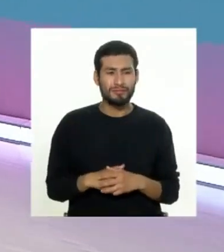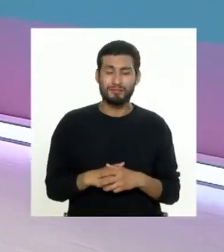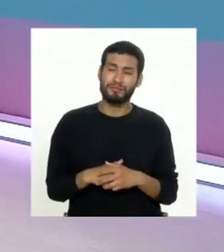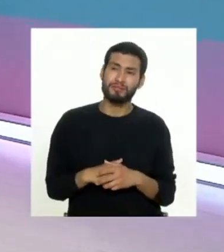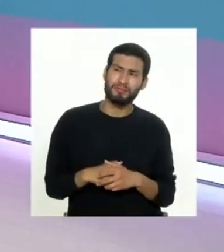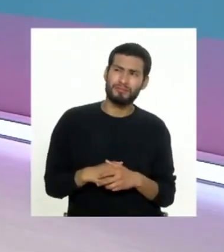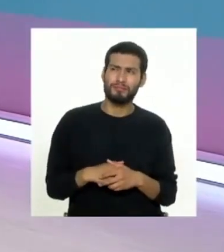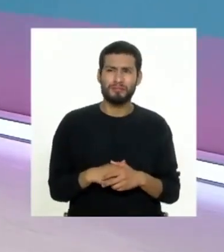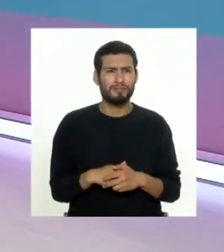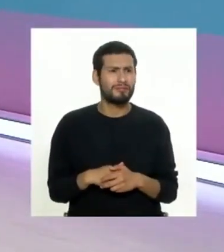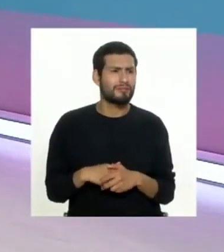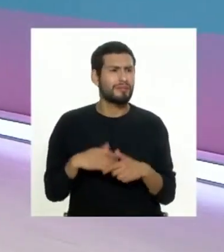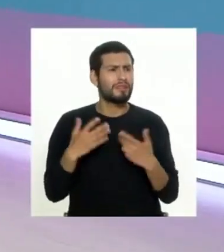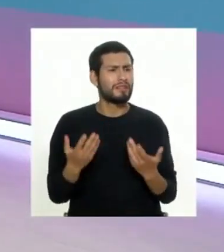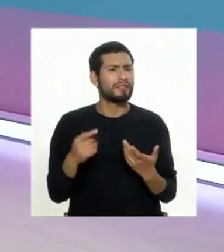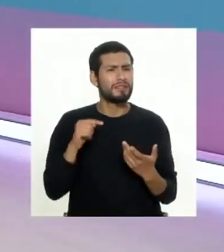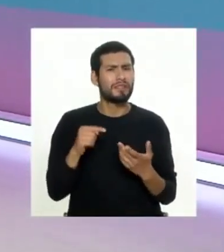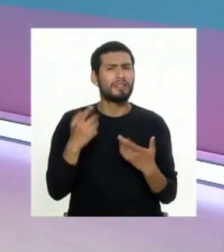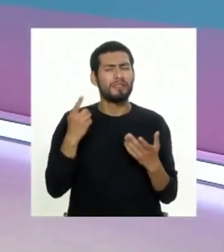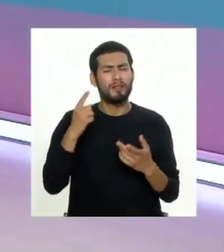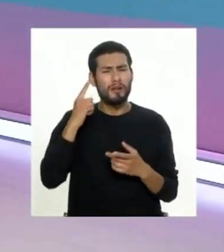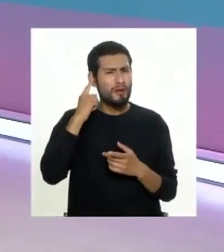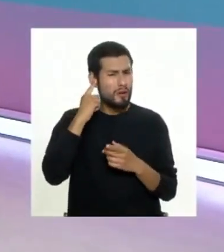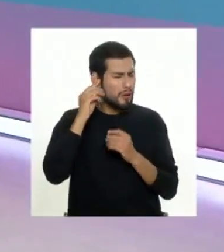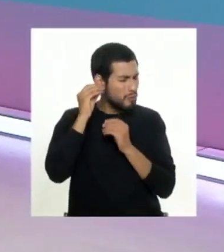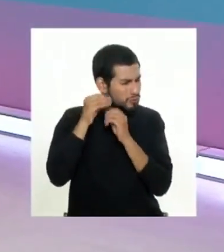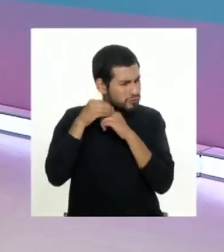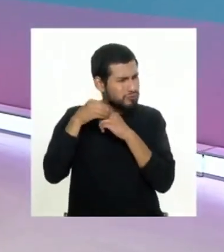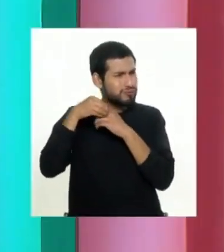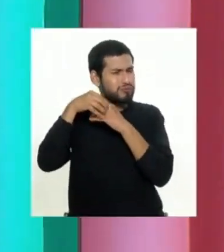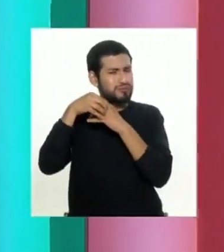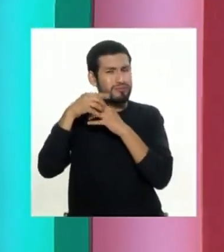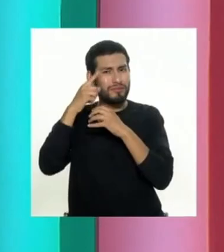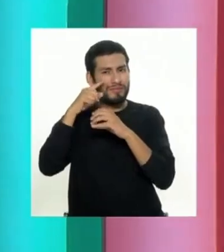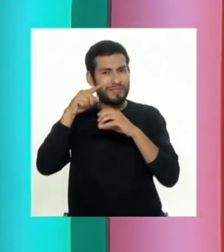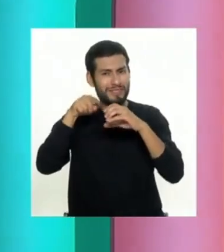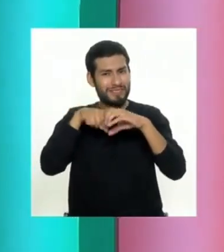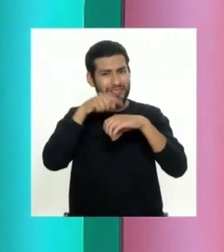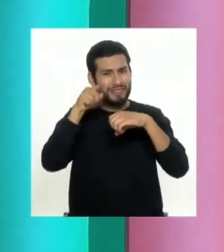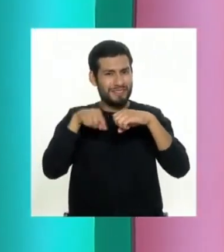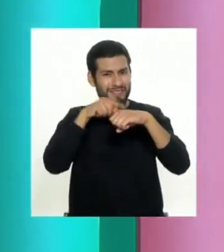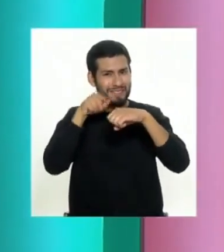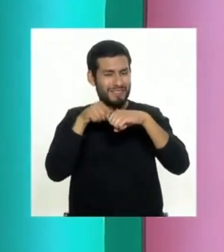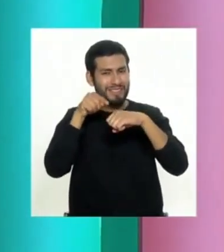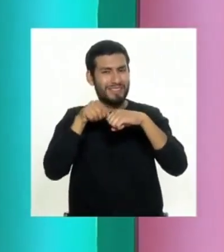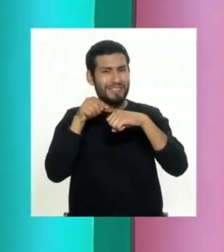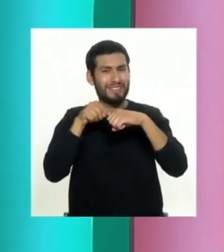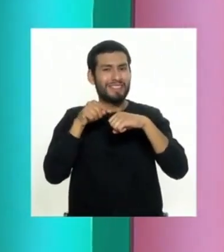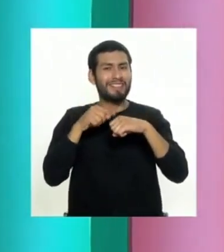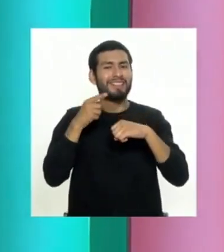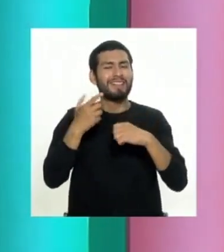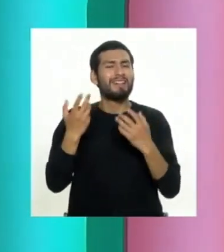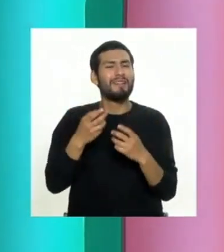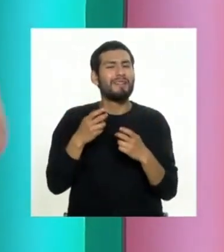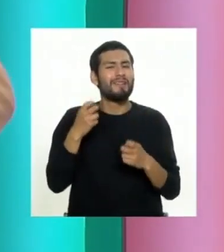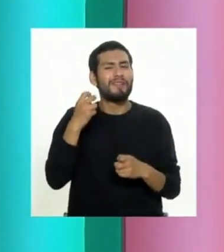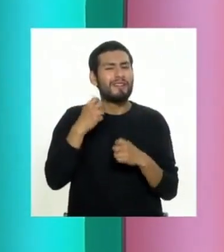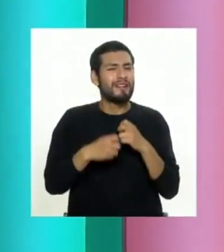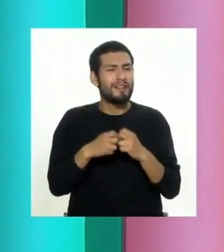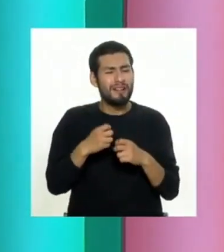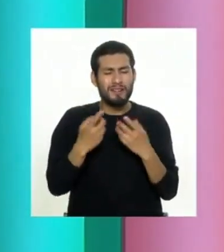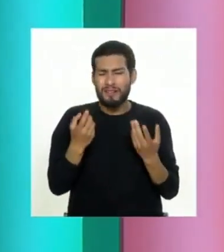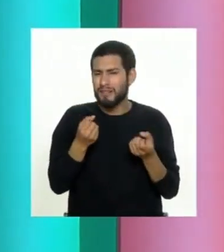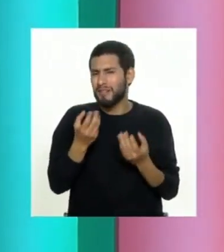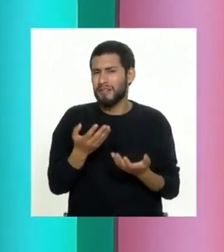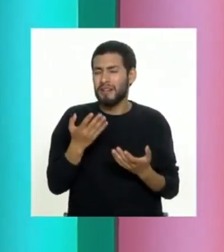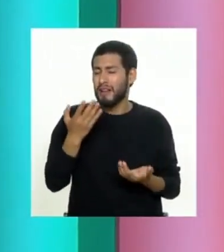pronto involucra a la inflamación de este laberinto, básicamente por causas